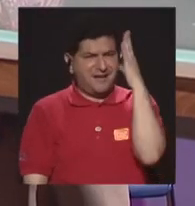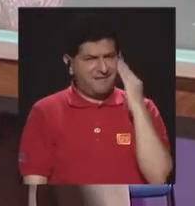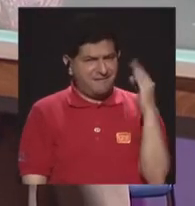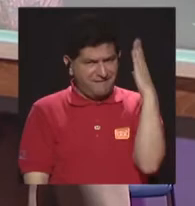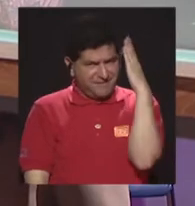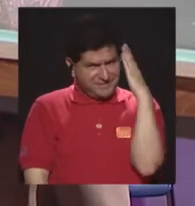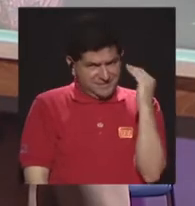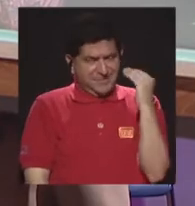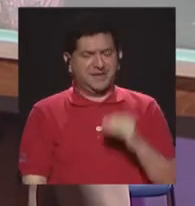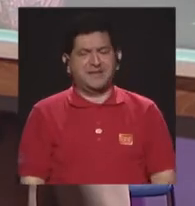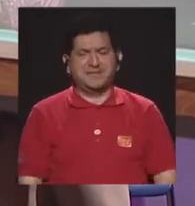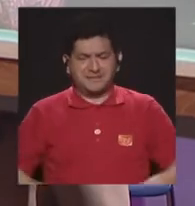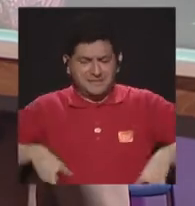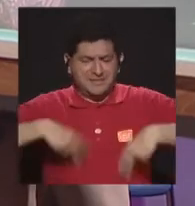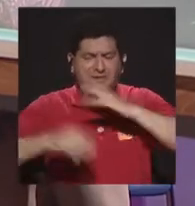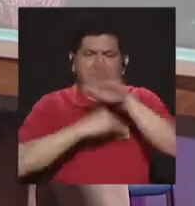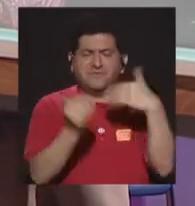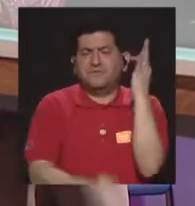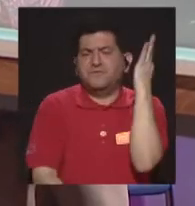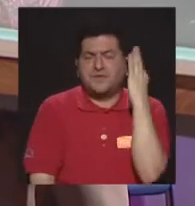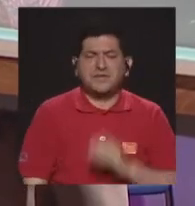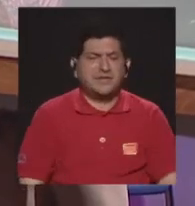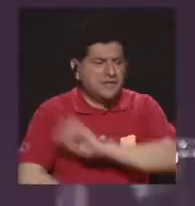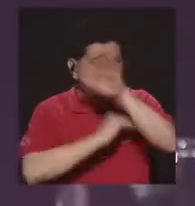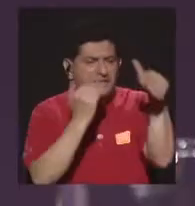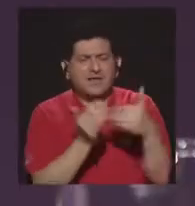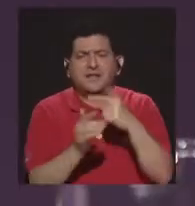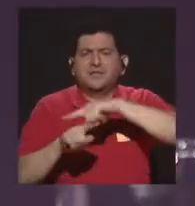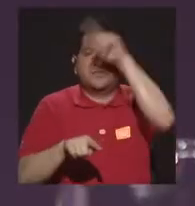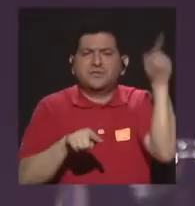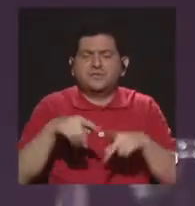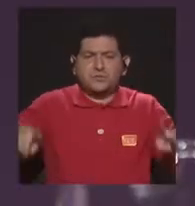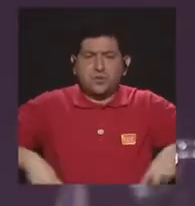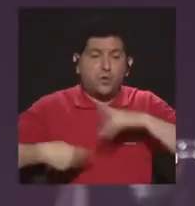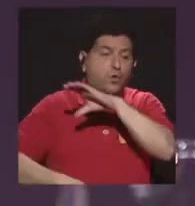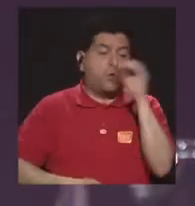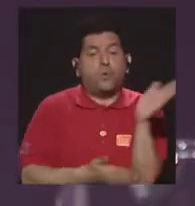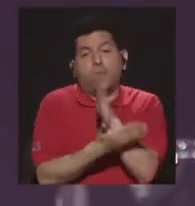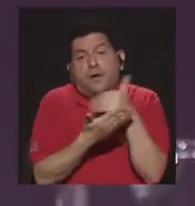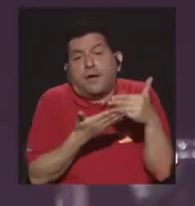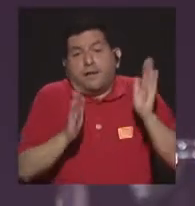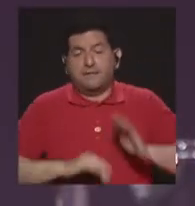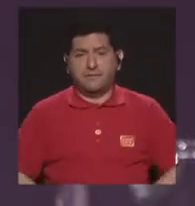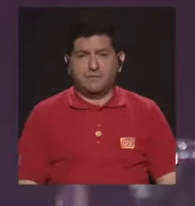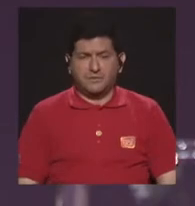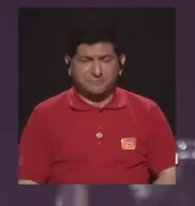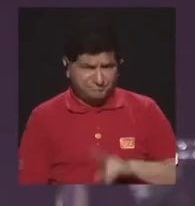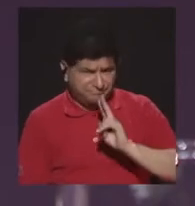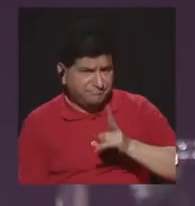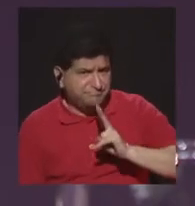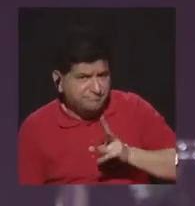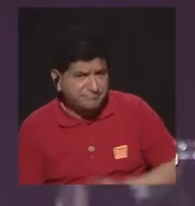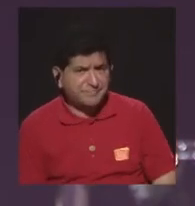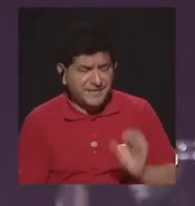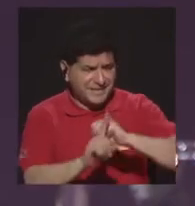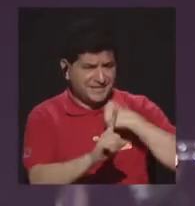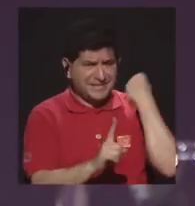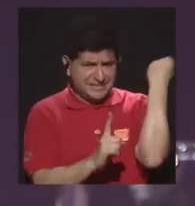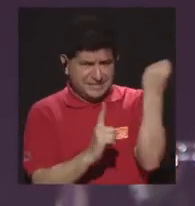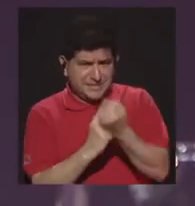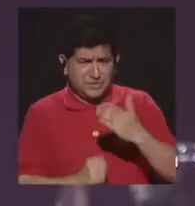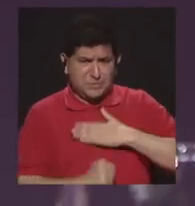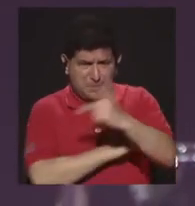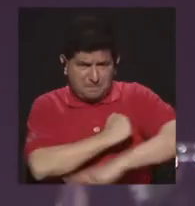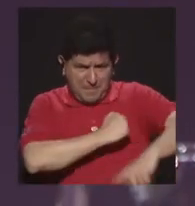experiencia en la vida de todas las mujeres, en todos sus ciclos de vida, o al menos en alguno. Entonces, definitivamente, la situación en